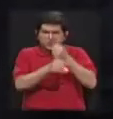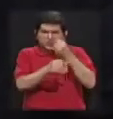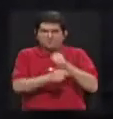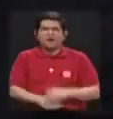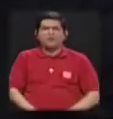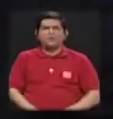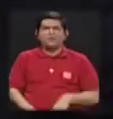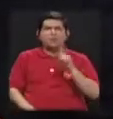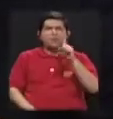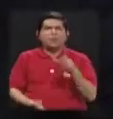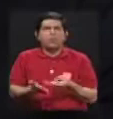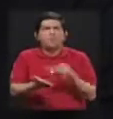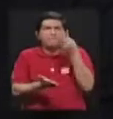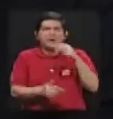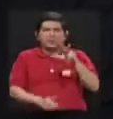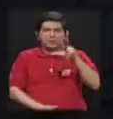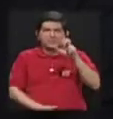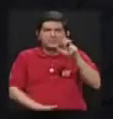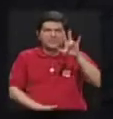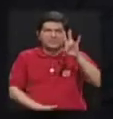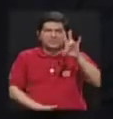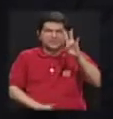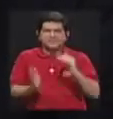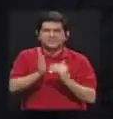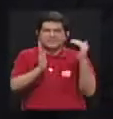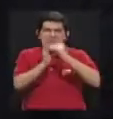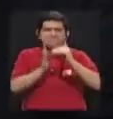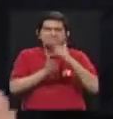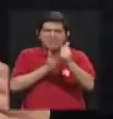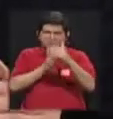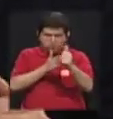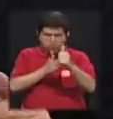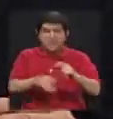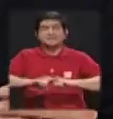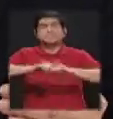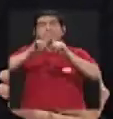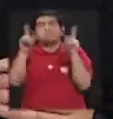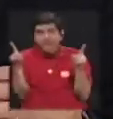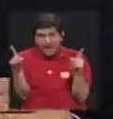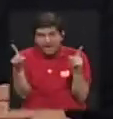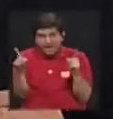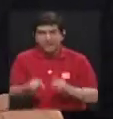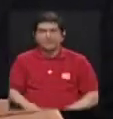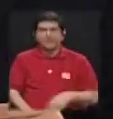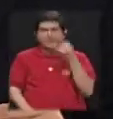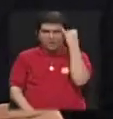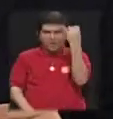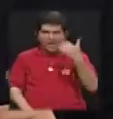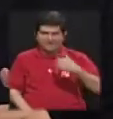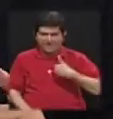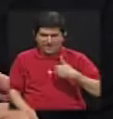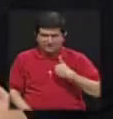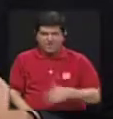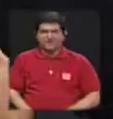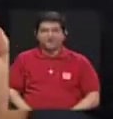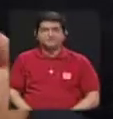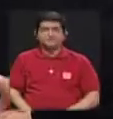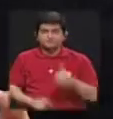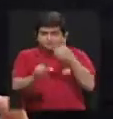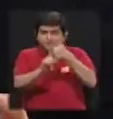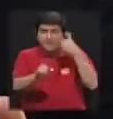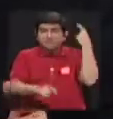una estimación de $377 millones. Pero la estimación que está haciendo el